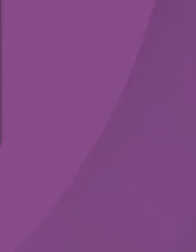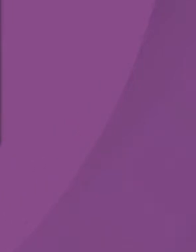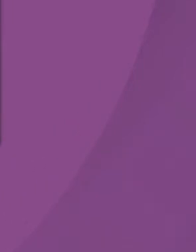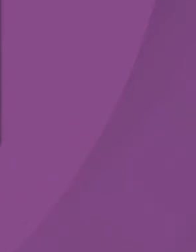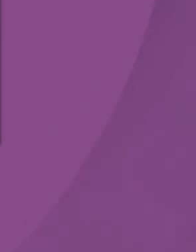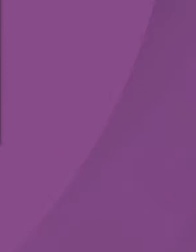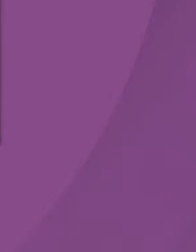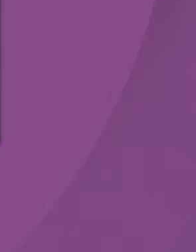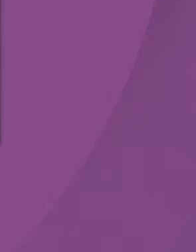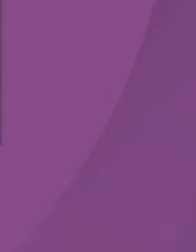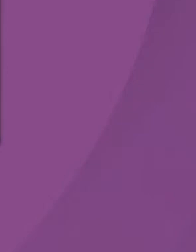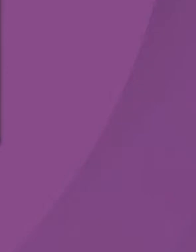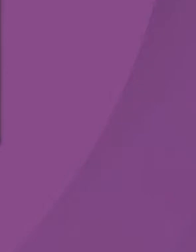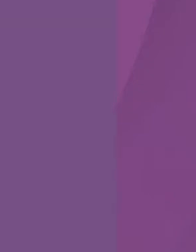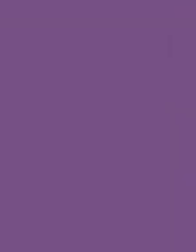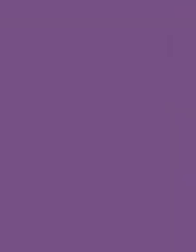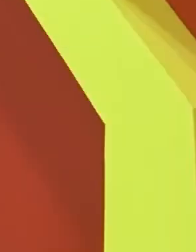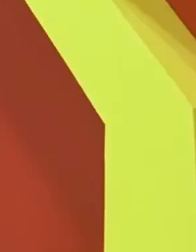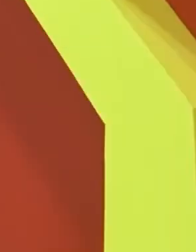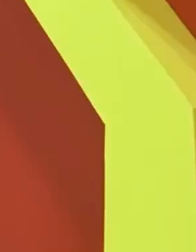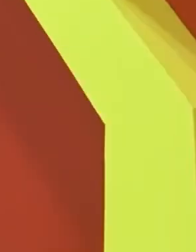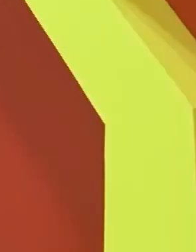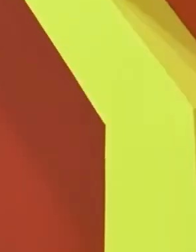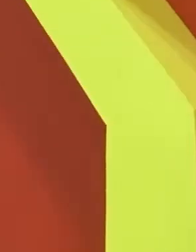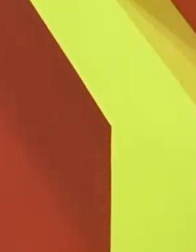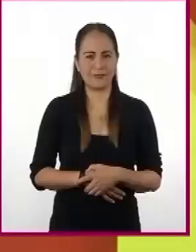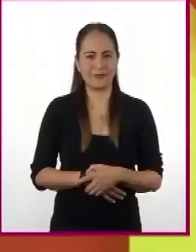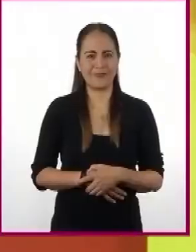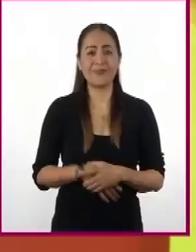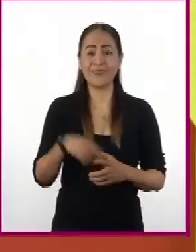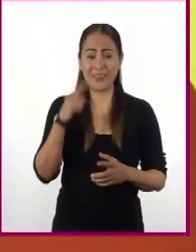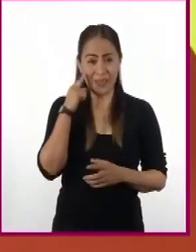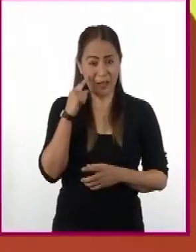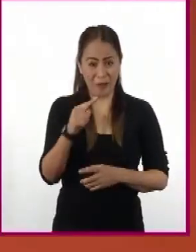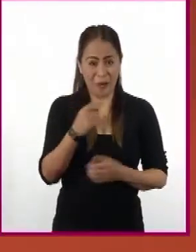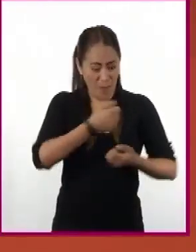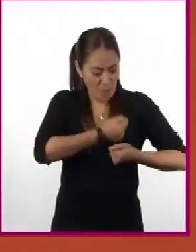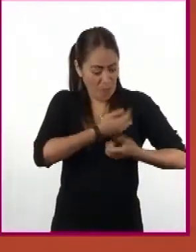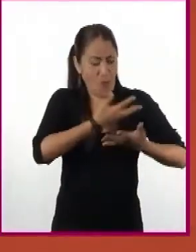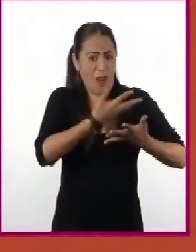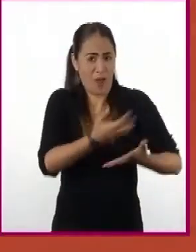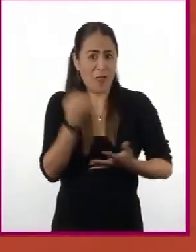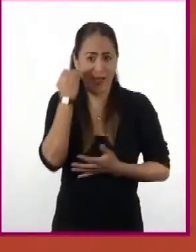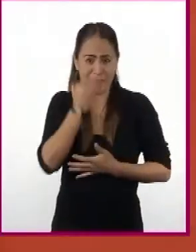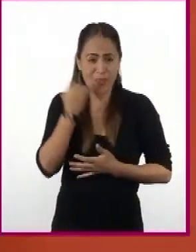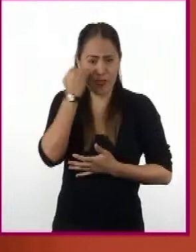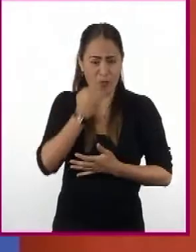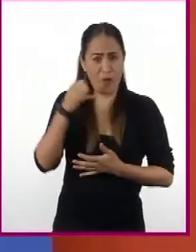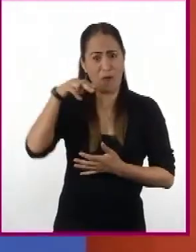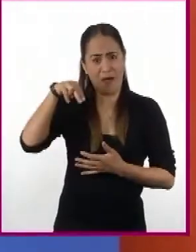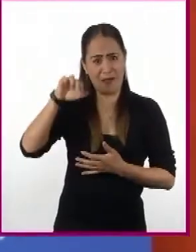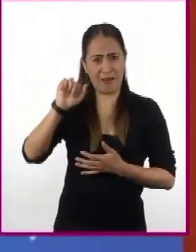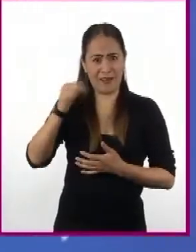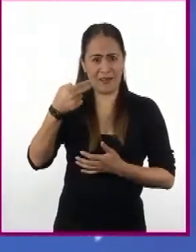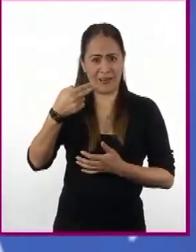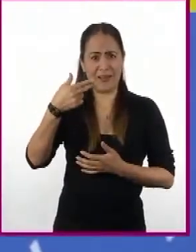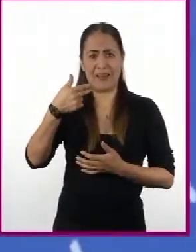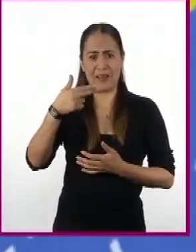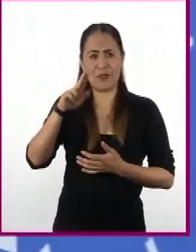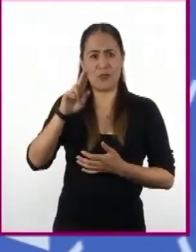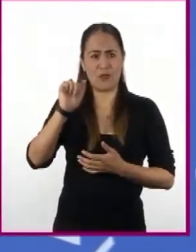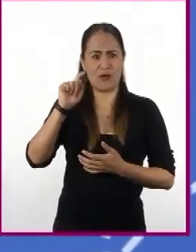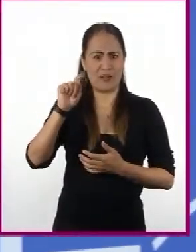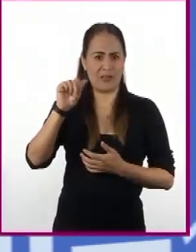para anunciar su madurez. Qué dulce se escucha la poesía en náhuatl y qué importante que